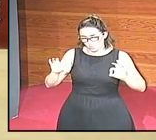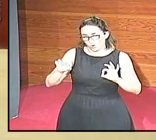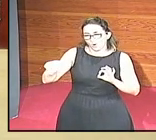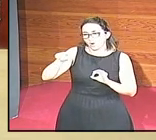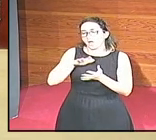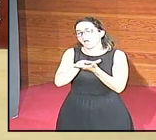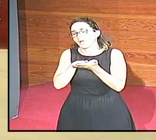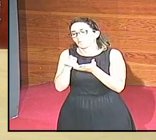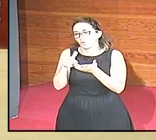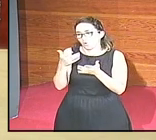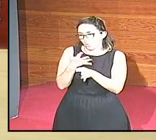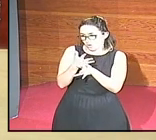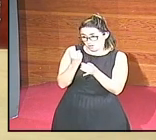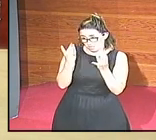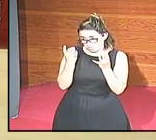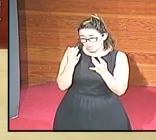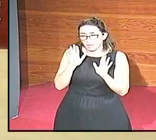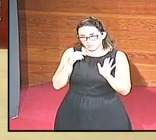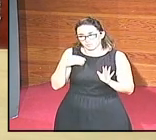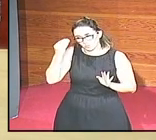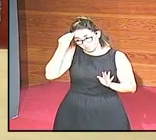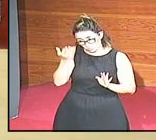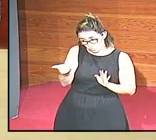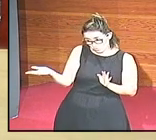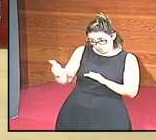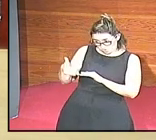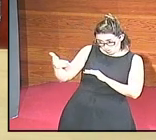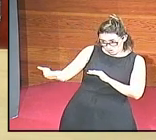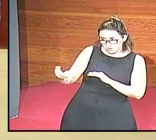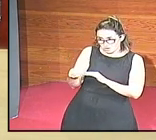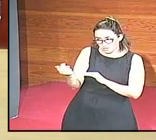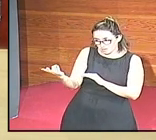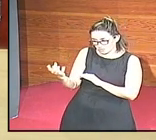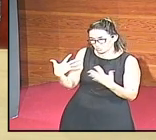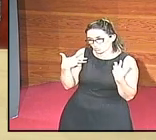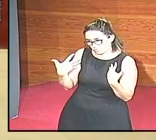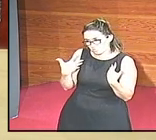que entender el sufrimiento de los demás es algo que todos podemos hacer.